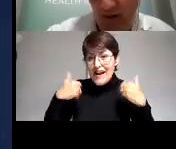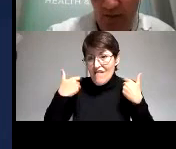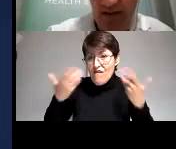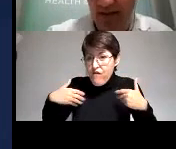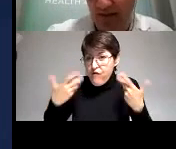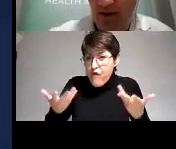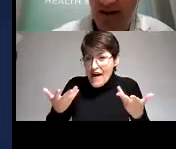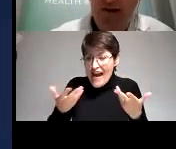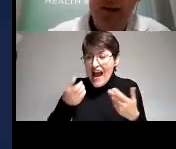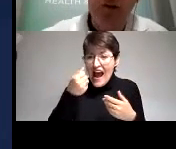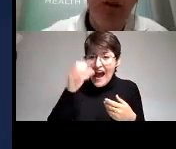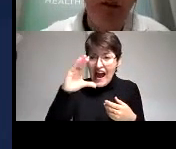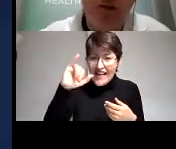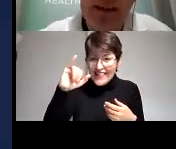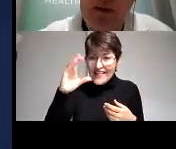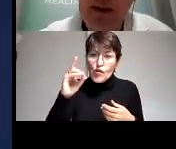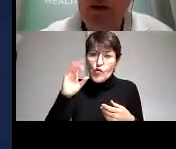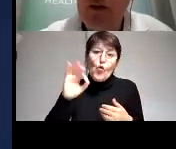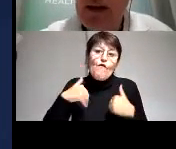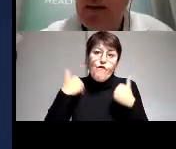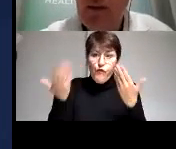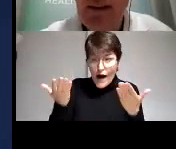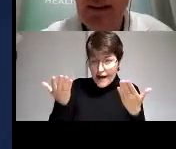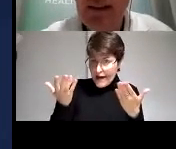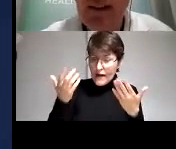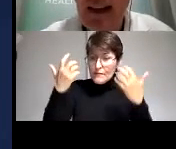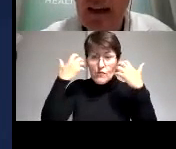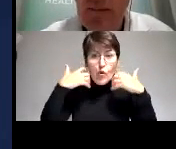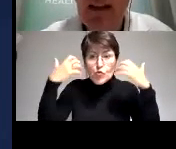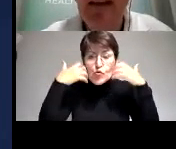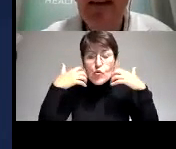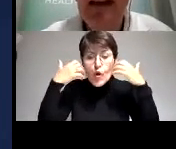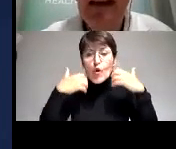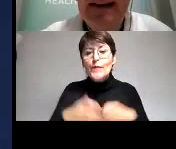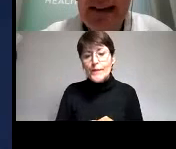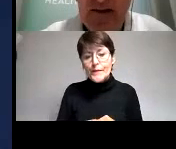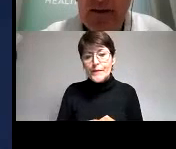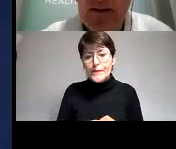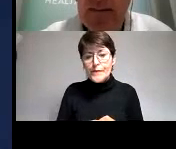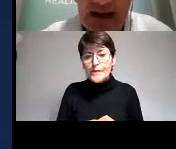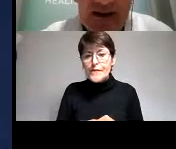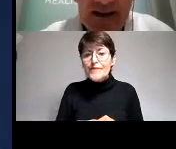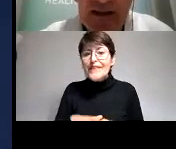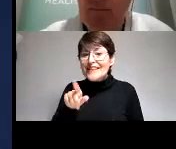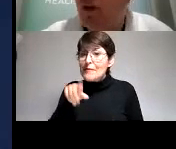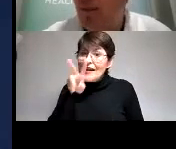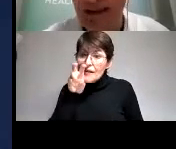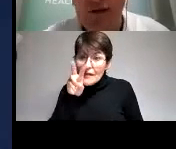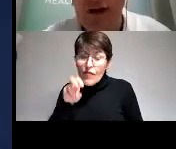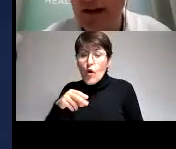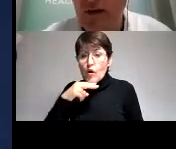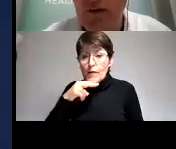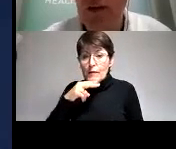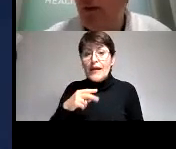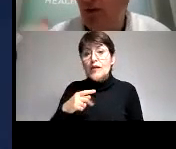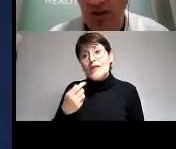el estado de hiperacidez, los metabolitos procedentes de esa hiperacidez, y la respiración también y la orina también, pues aumentando